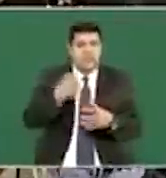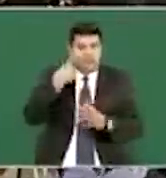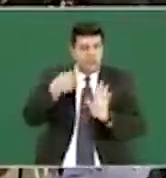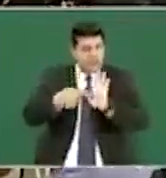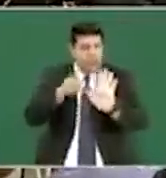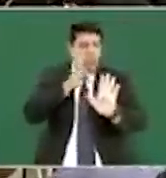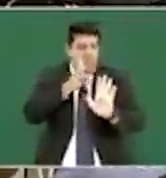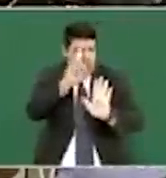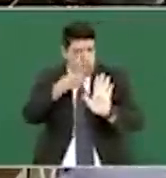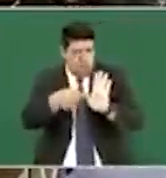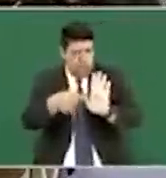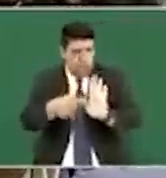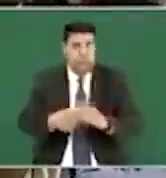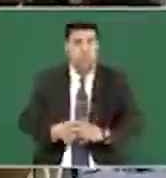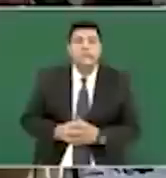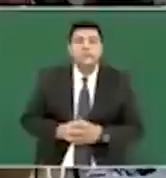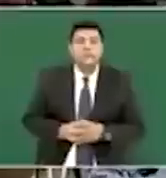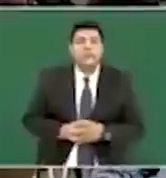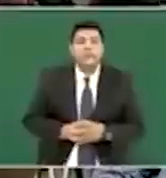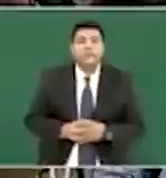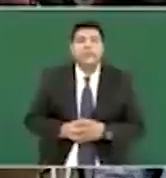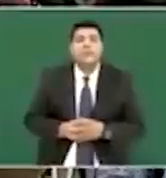uno.